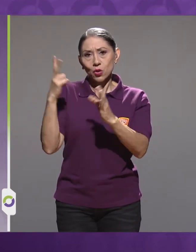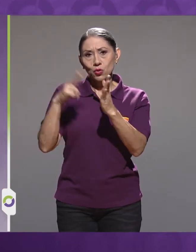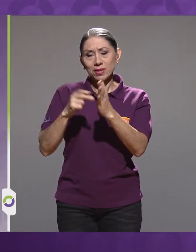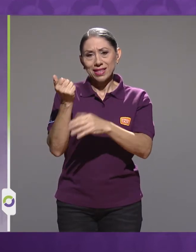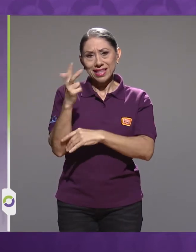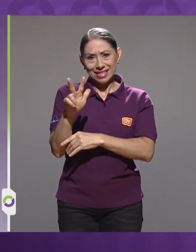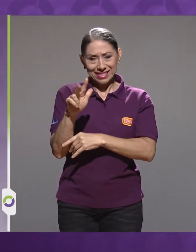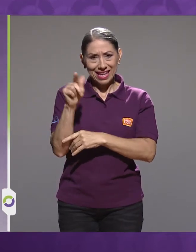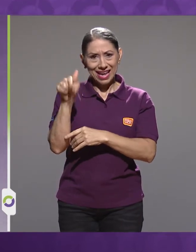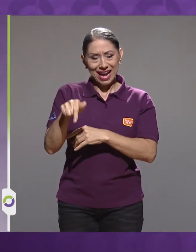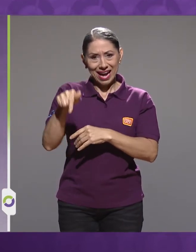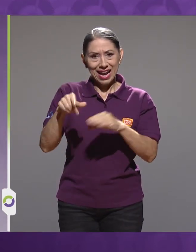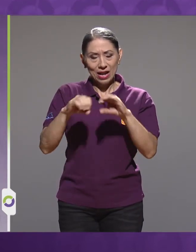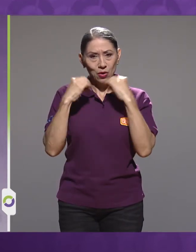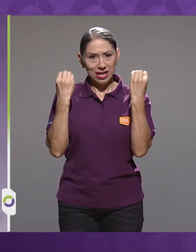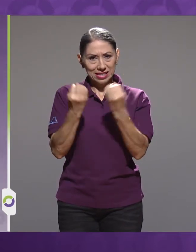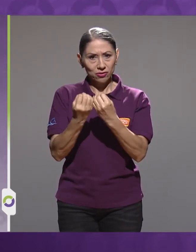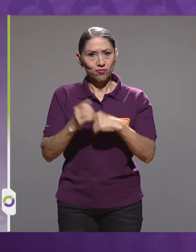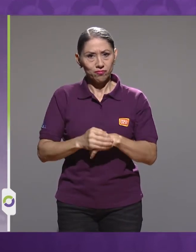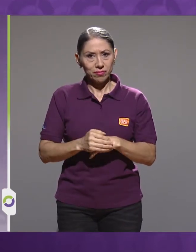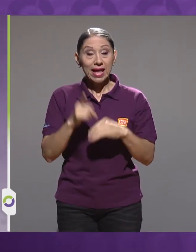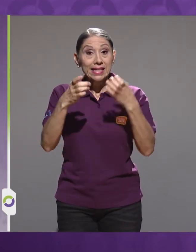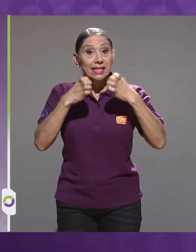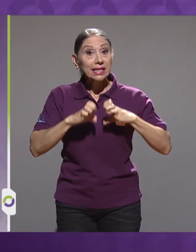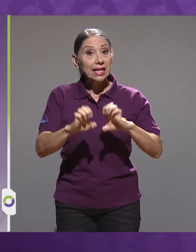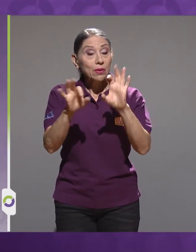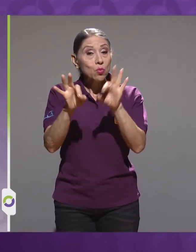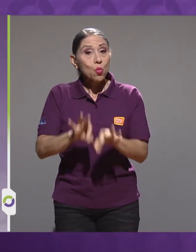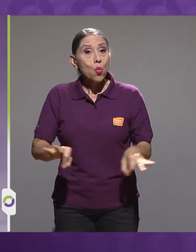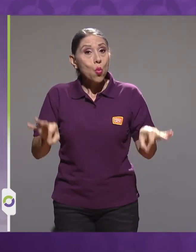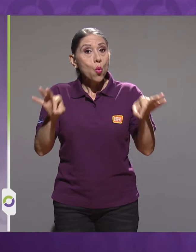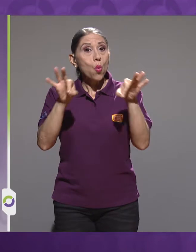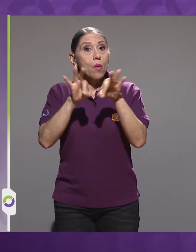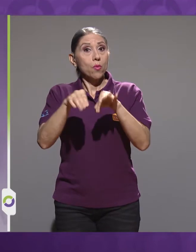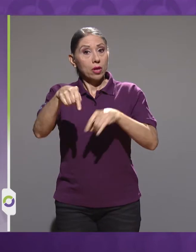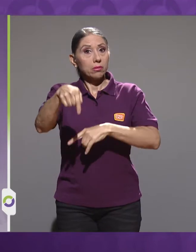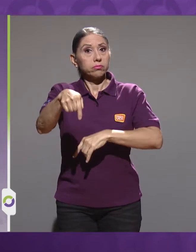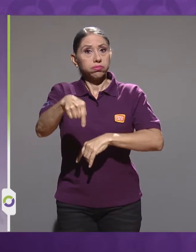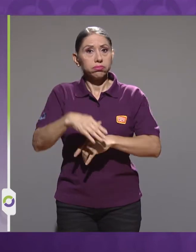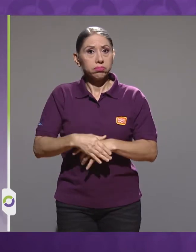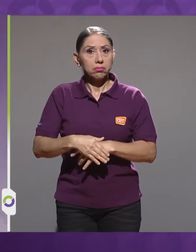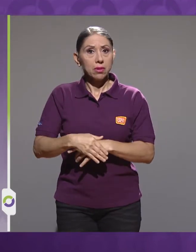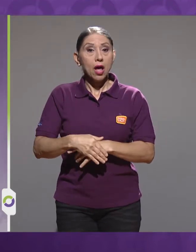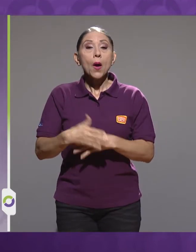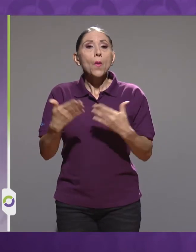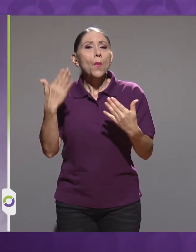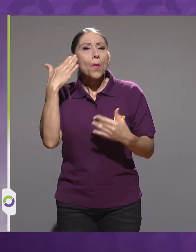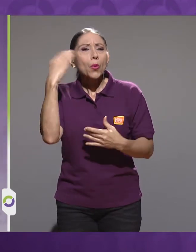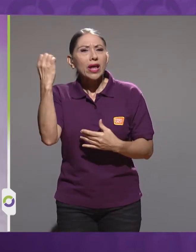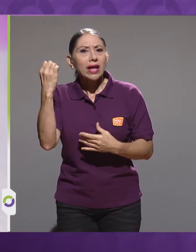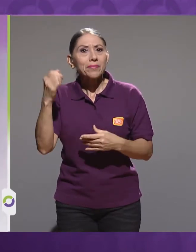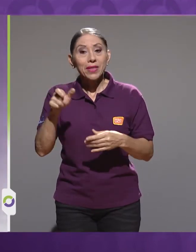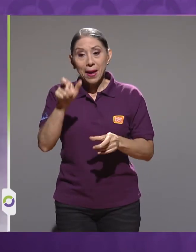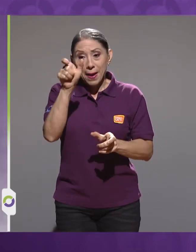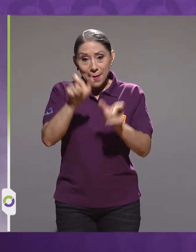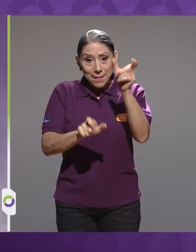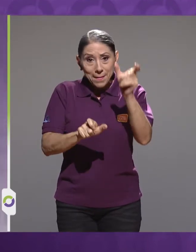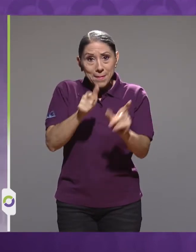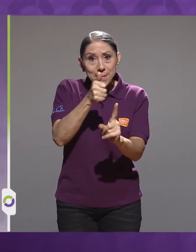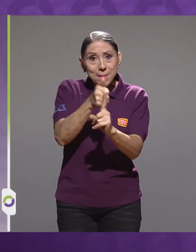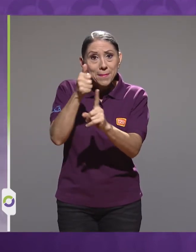el año 2013 en la organización y es una estrategia muy importante para la organización porque son personas